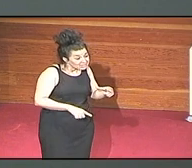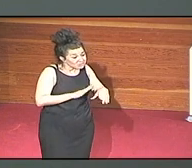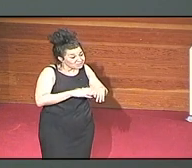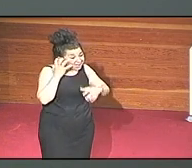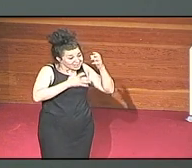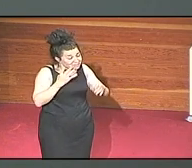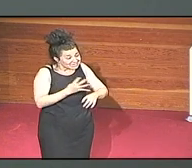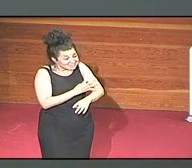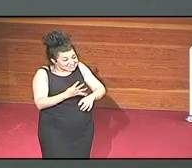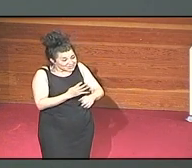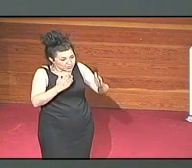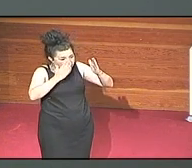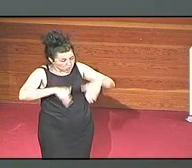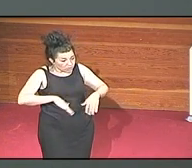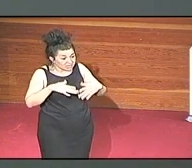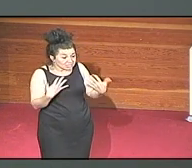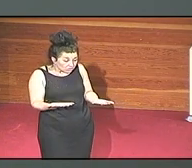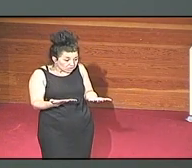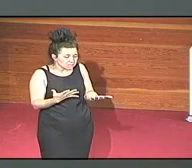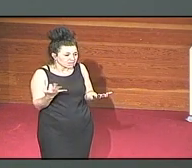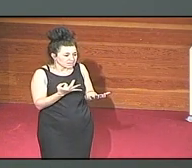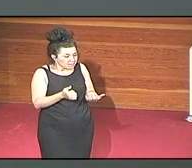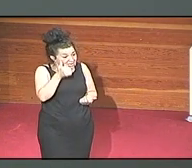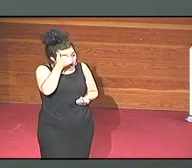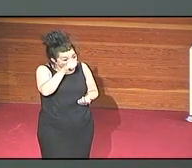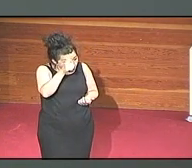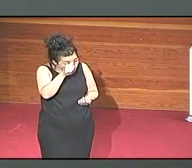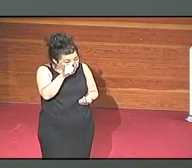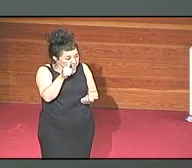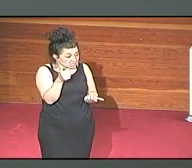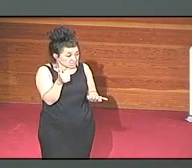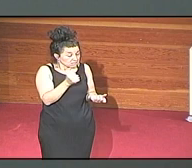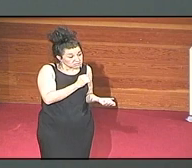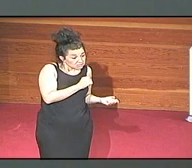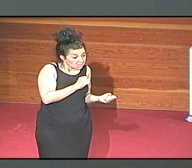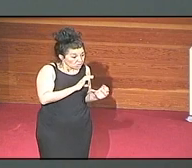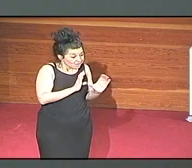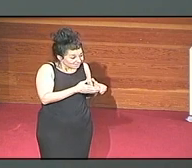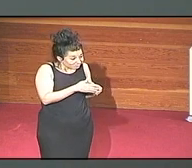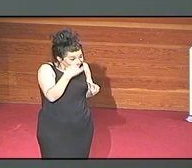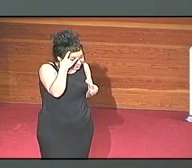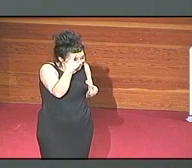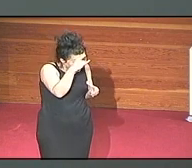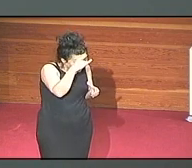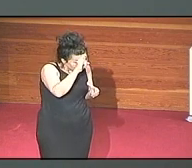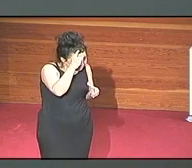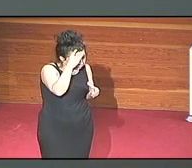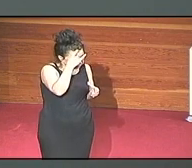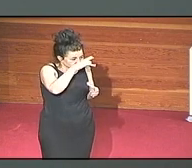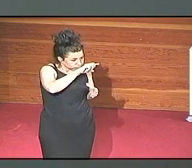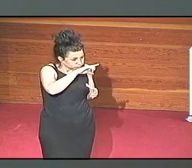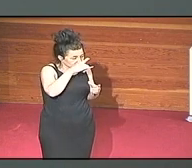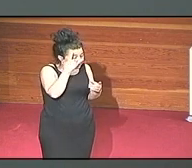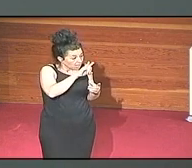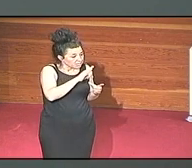y eso había provocado que los hombres acogida a sus cabras a los suyos rebaños y se los llevaran en sitios donde había pastos y